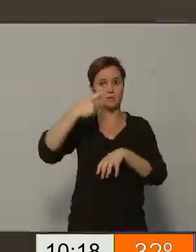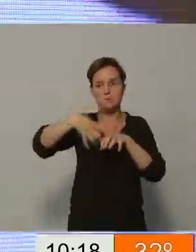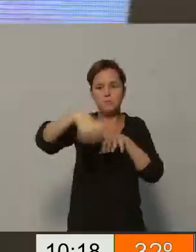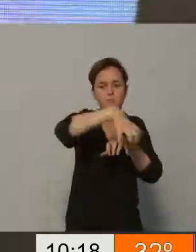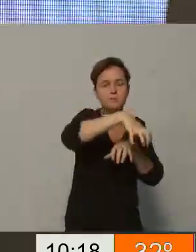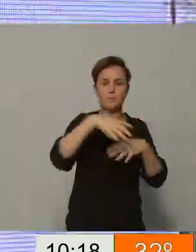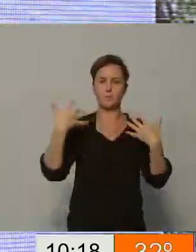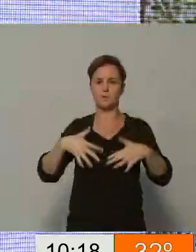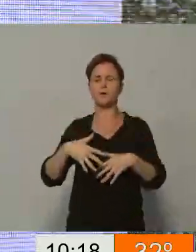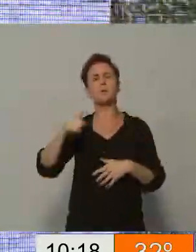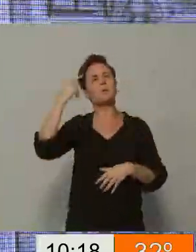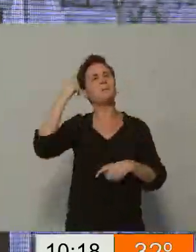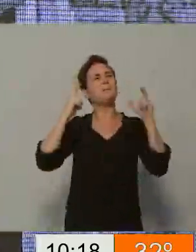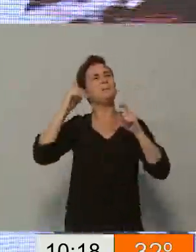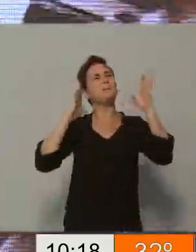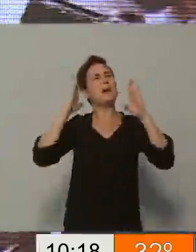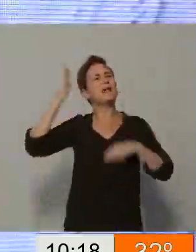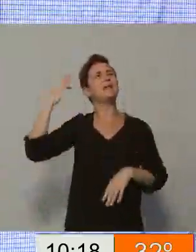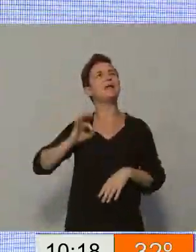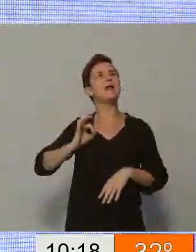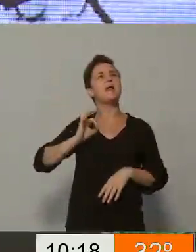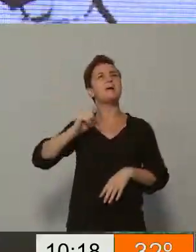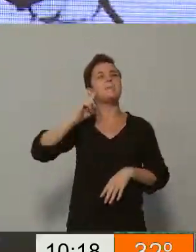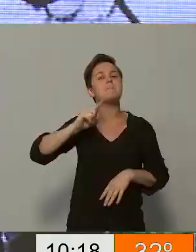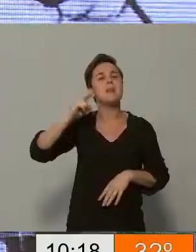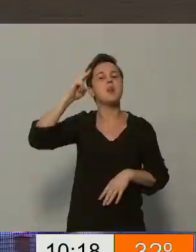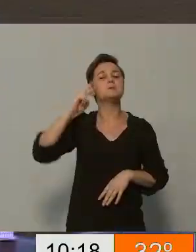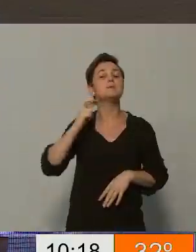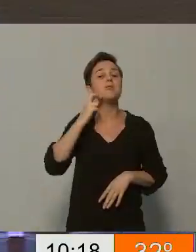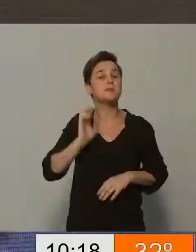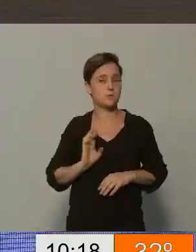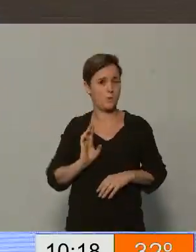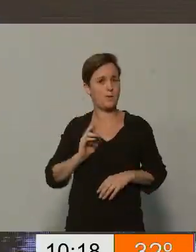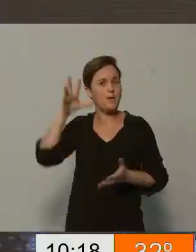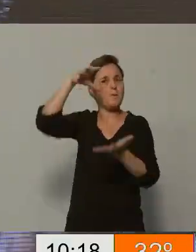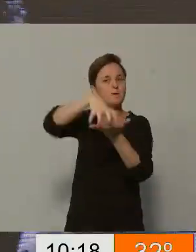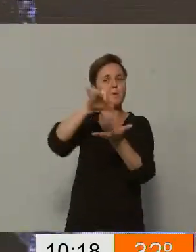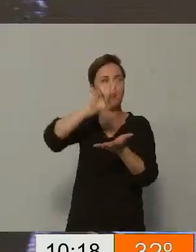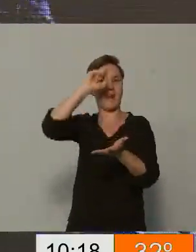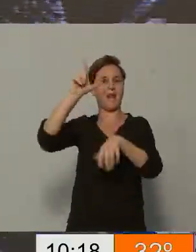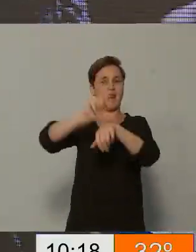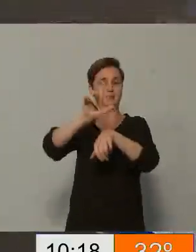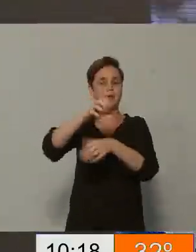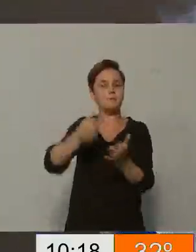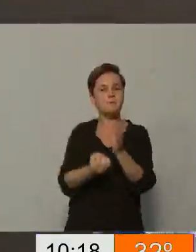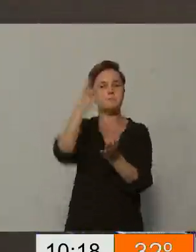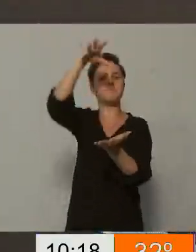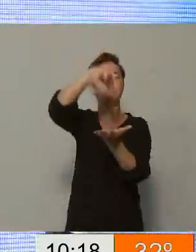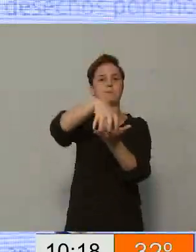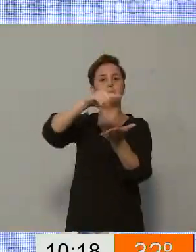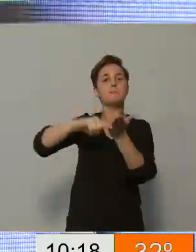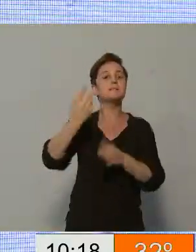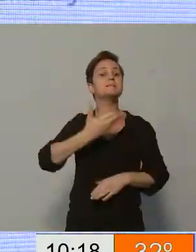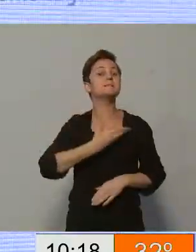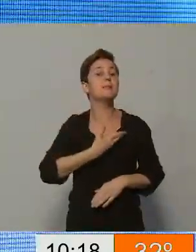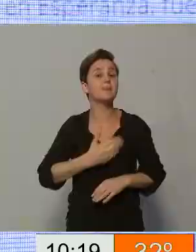ese 1919 en el que se crea la Universidad Nacional del Litoral, donde establece sede en Santa Fe,